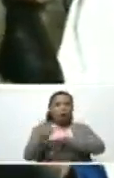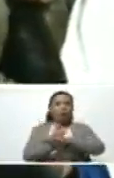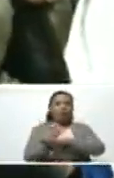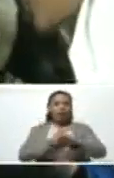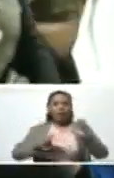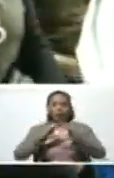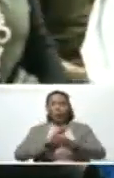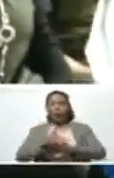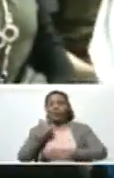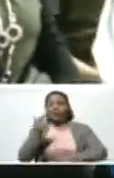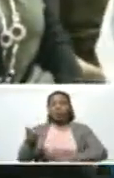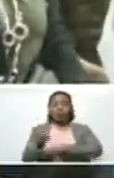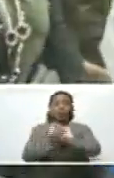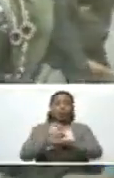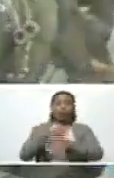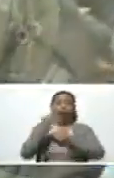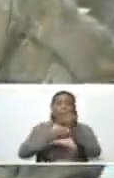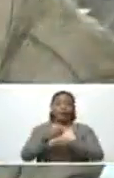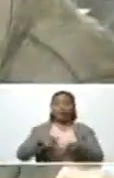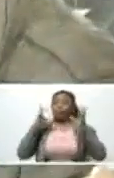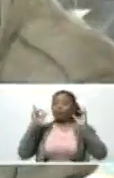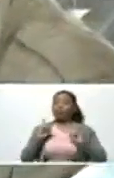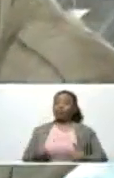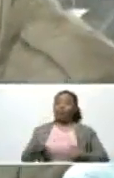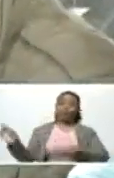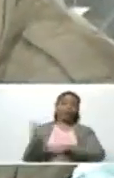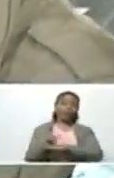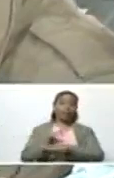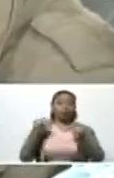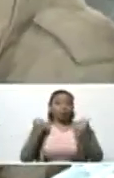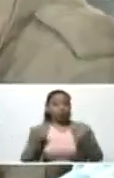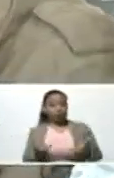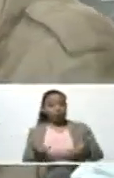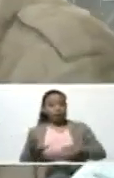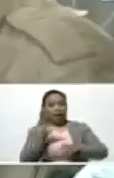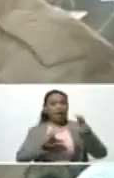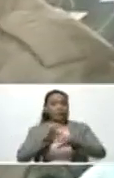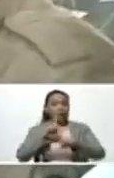porque decimos que el gobernante tiene que tomar decisiones rápidas, inmediatas, y la ciencia tiene un tiempo